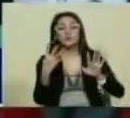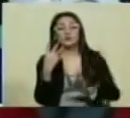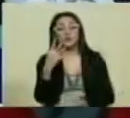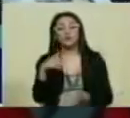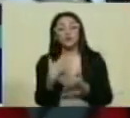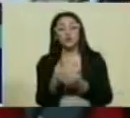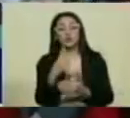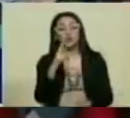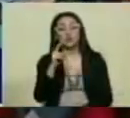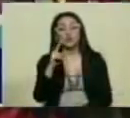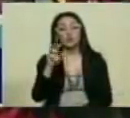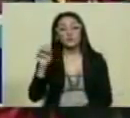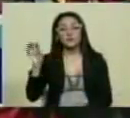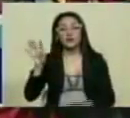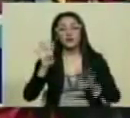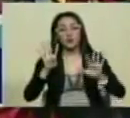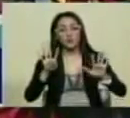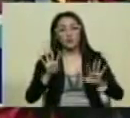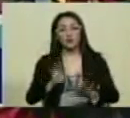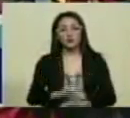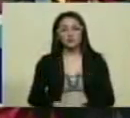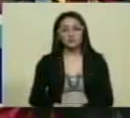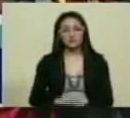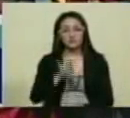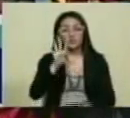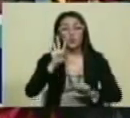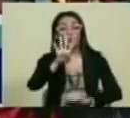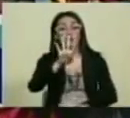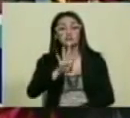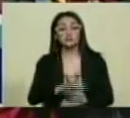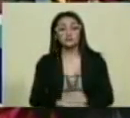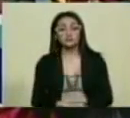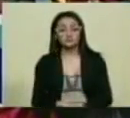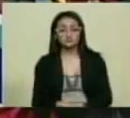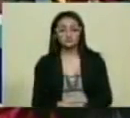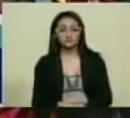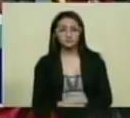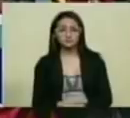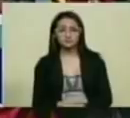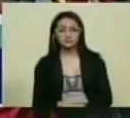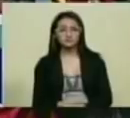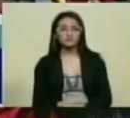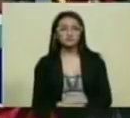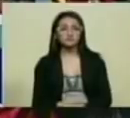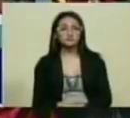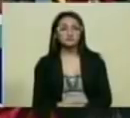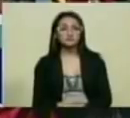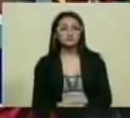1994-2004, la definición constitucional de país multiétnico y pluricultural,